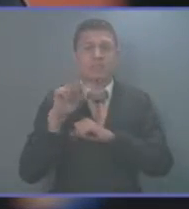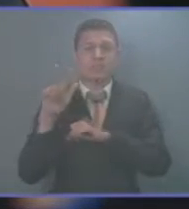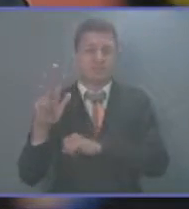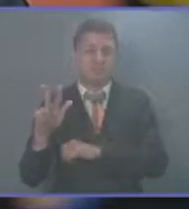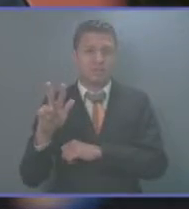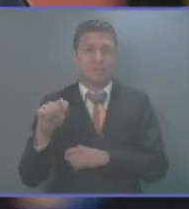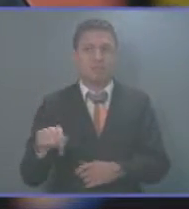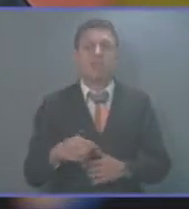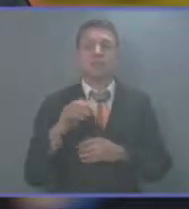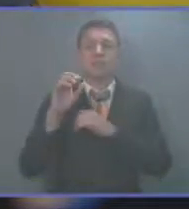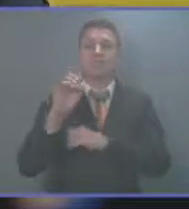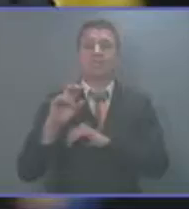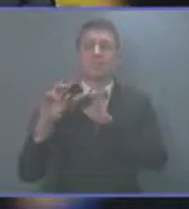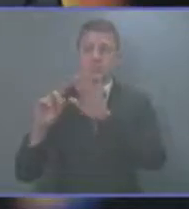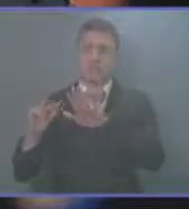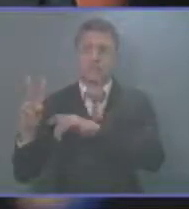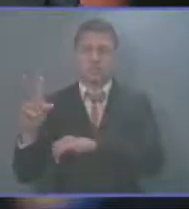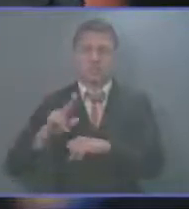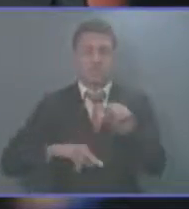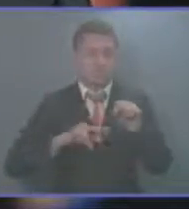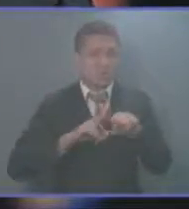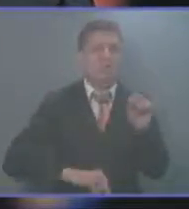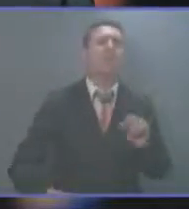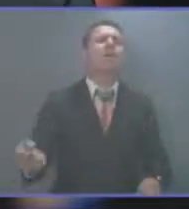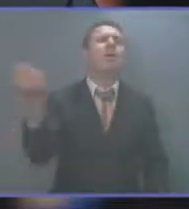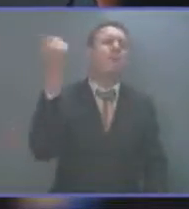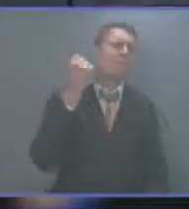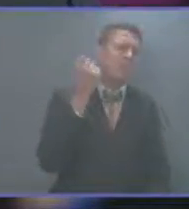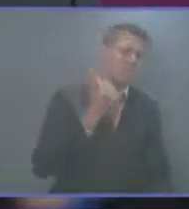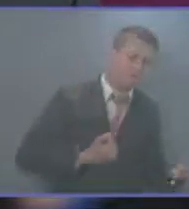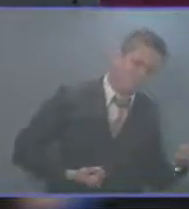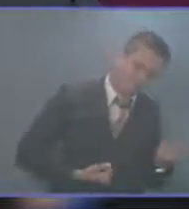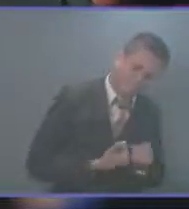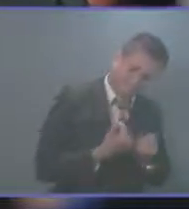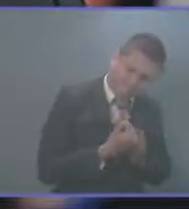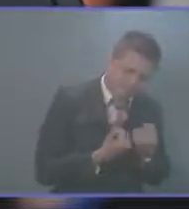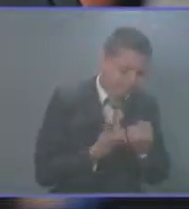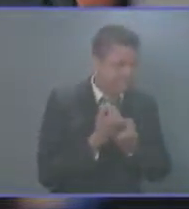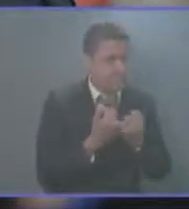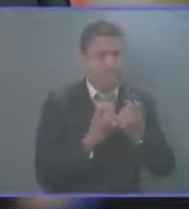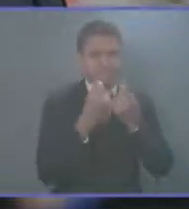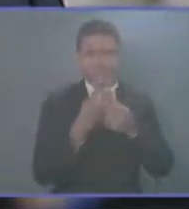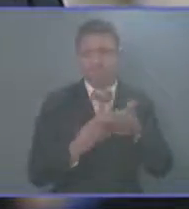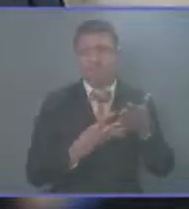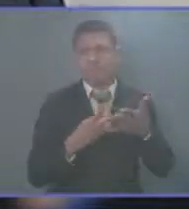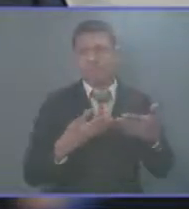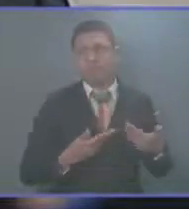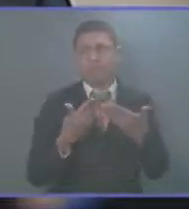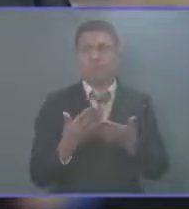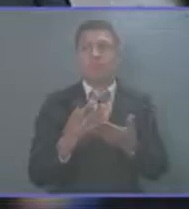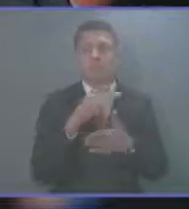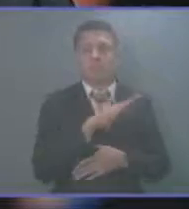613,262 dólares es justamente para el incremento que se le dio a